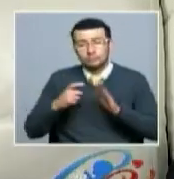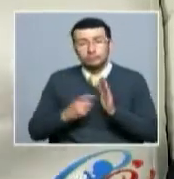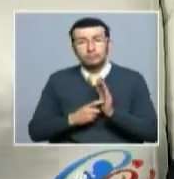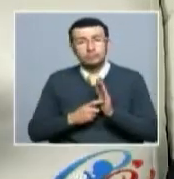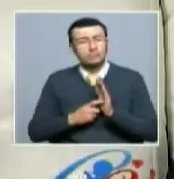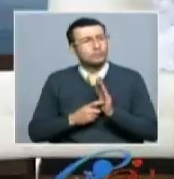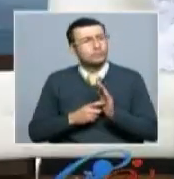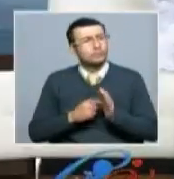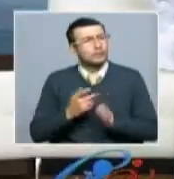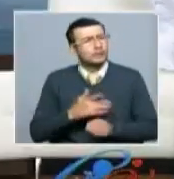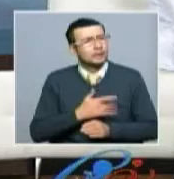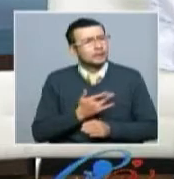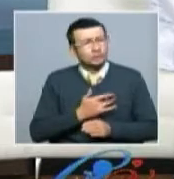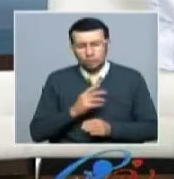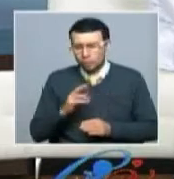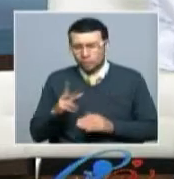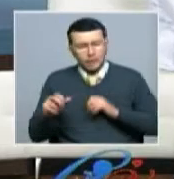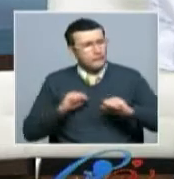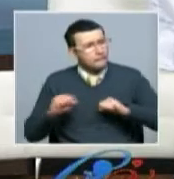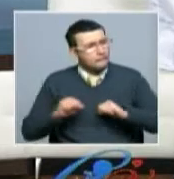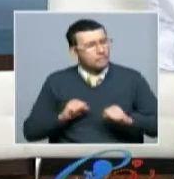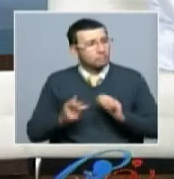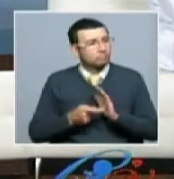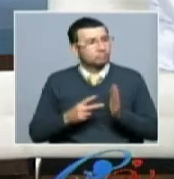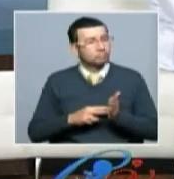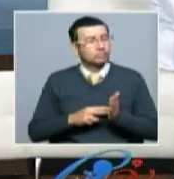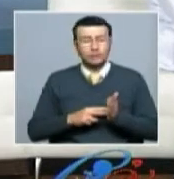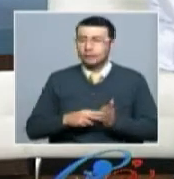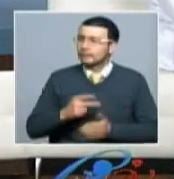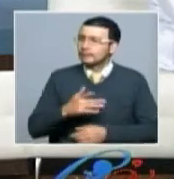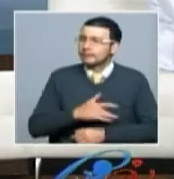es sensitivo y qué es motor? Sensitivo es que capta la